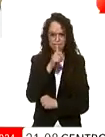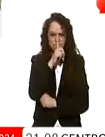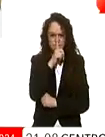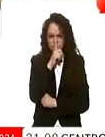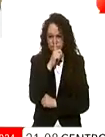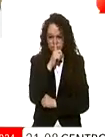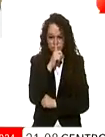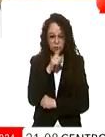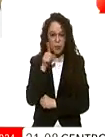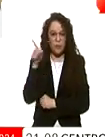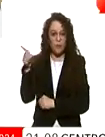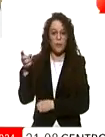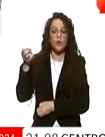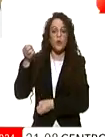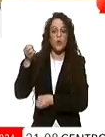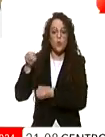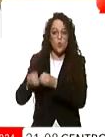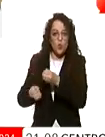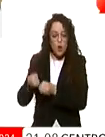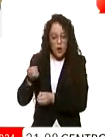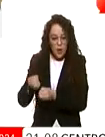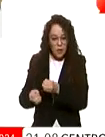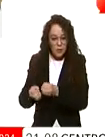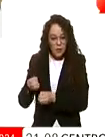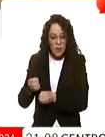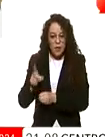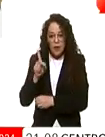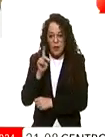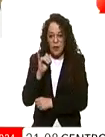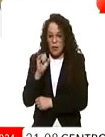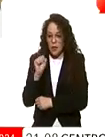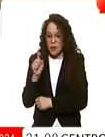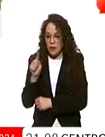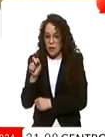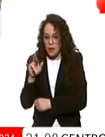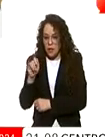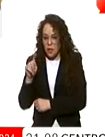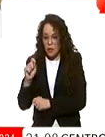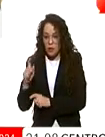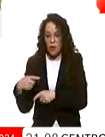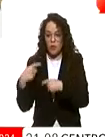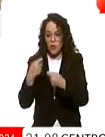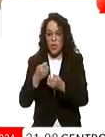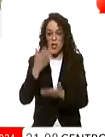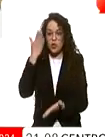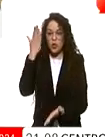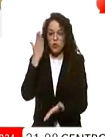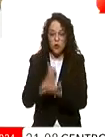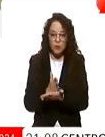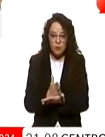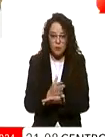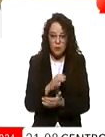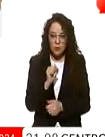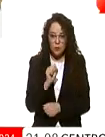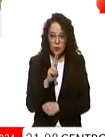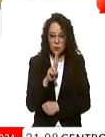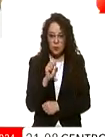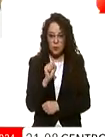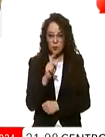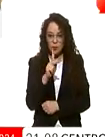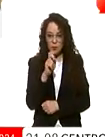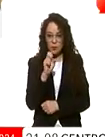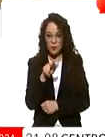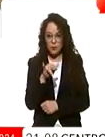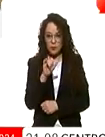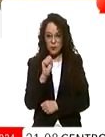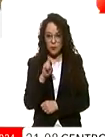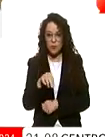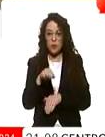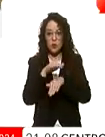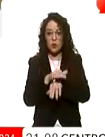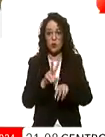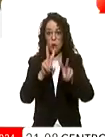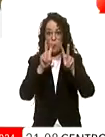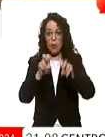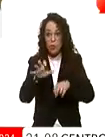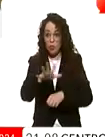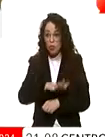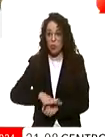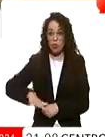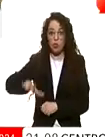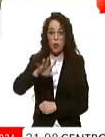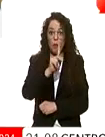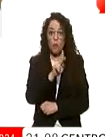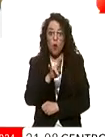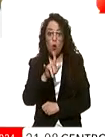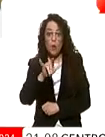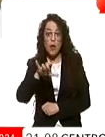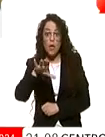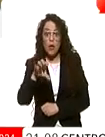jueces de distrito no pueden conceder suspensiones respecto de temas que son de orden público, e incluso a